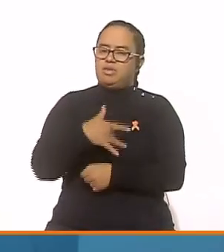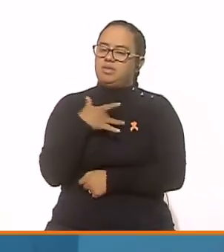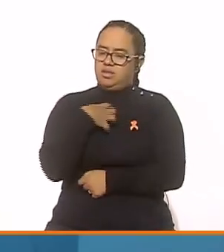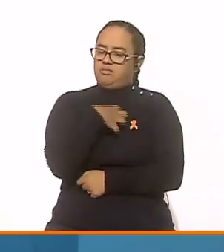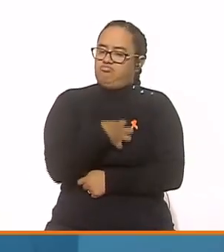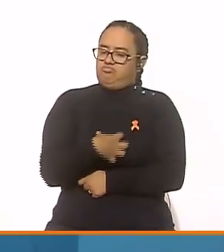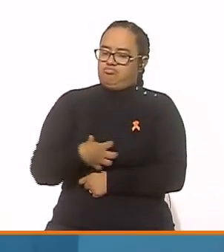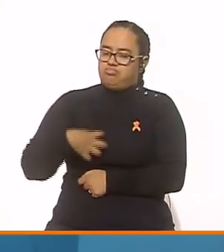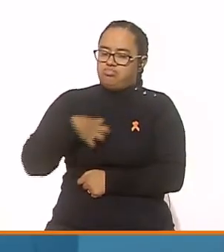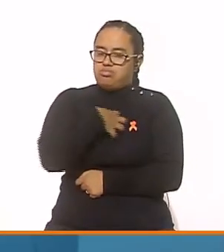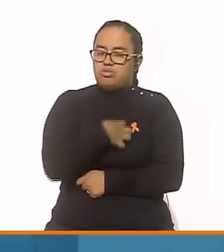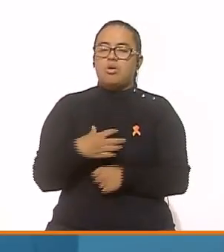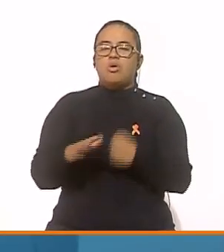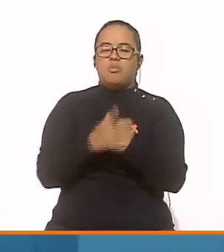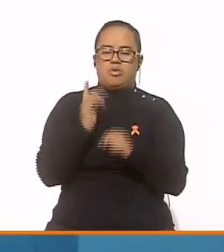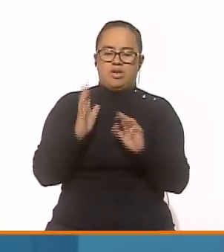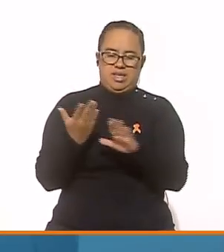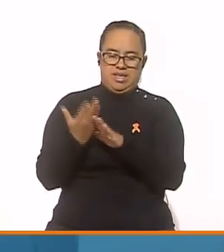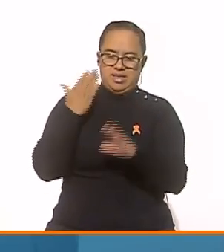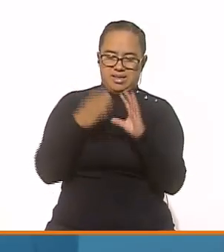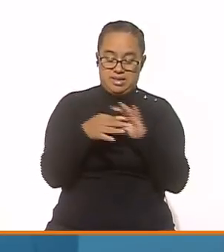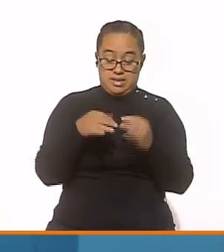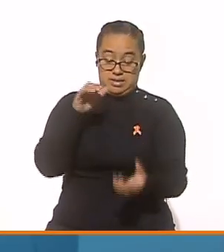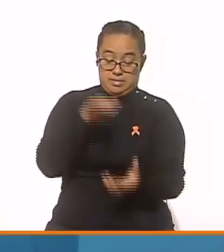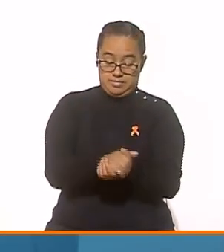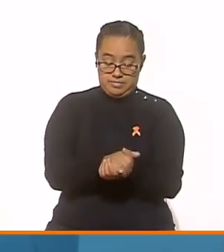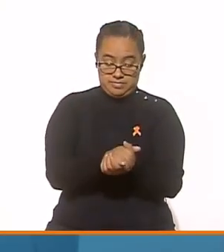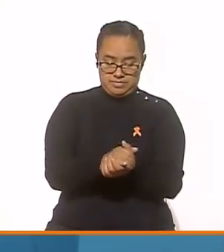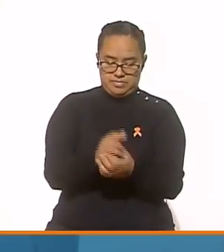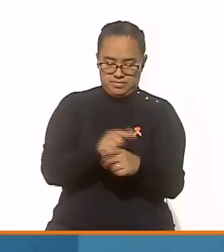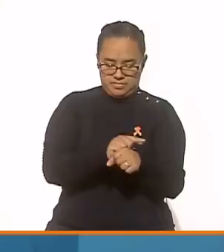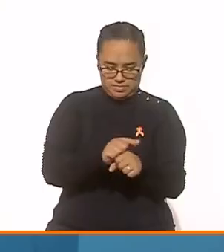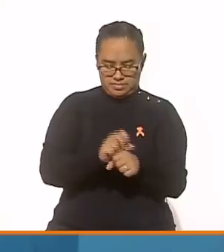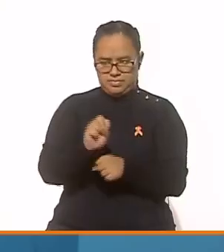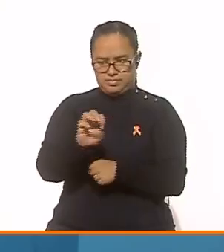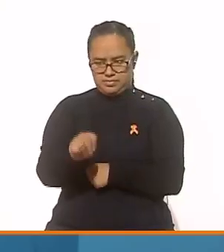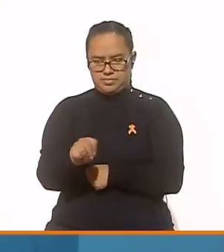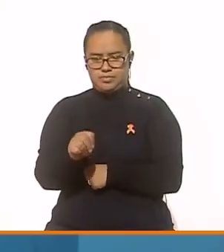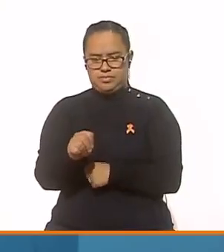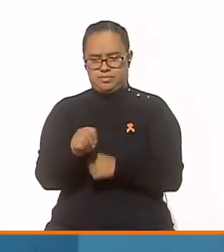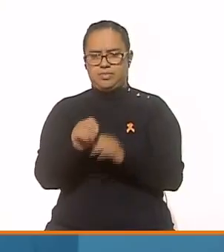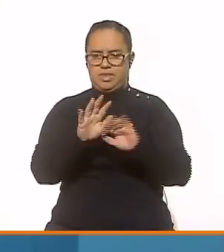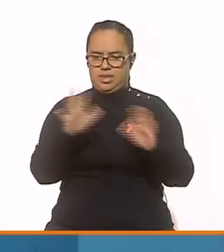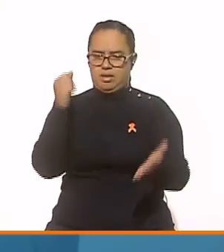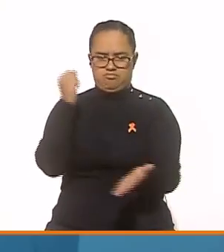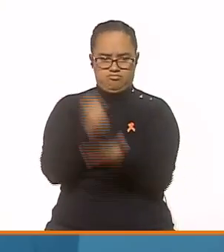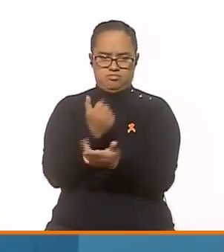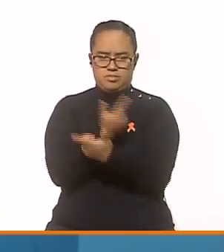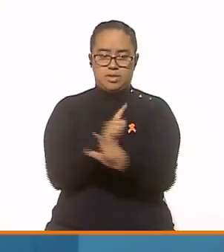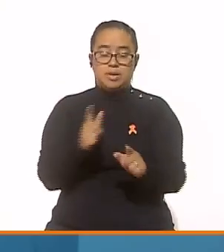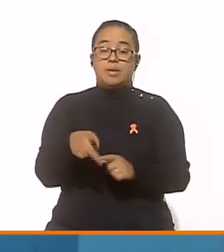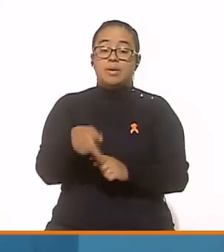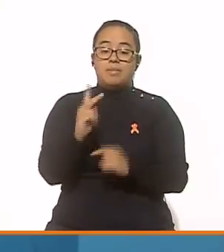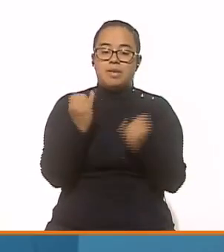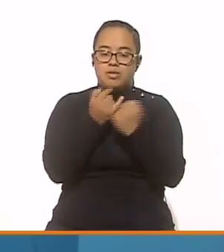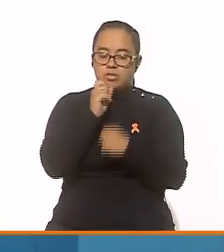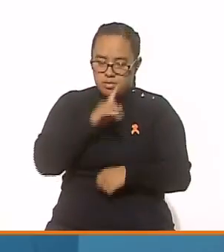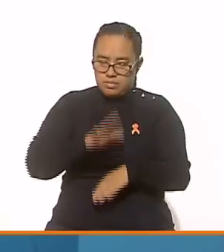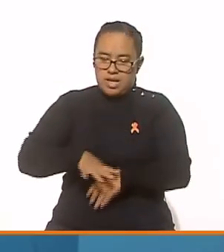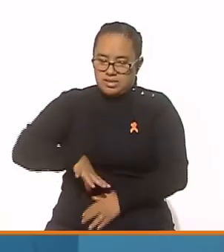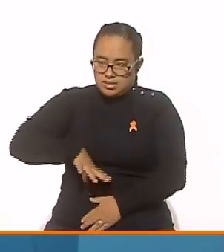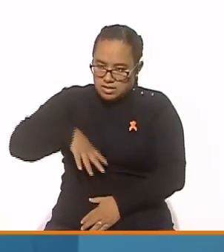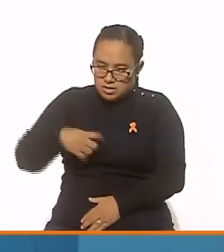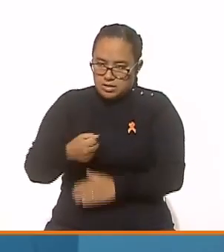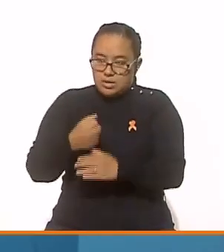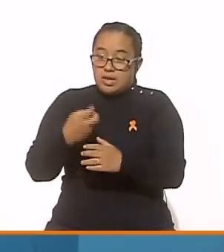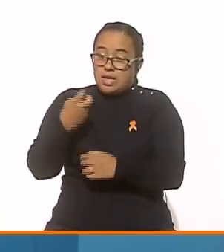no solamente, como bien se mencionaba, se aprobó el matrimonio igualitario, sino que también se tipificaron los esfuerzos para